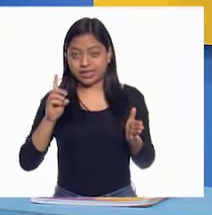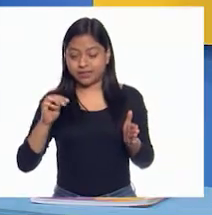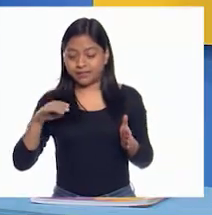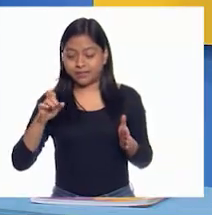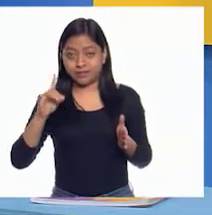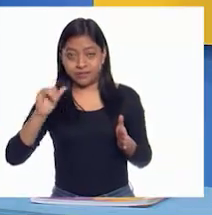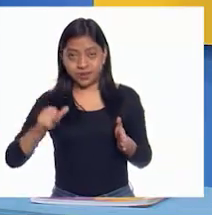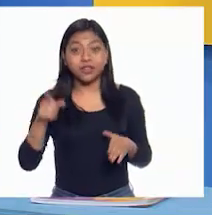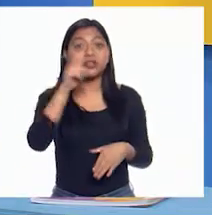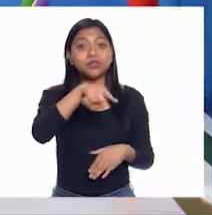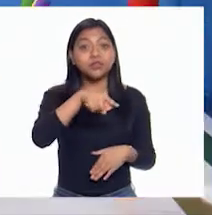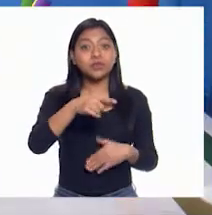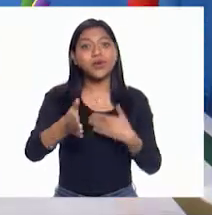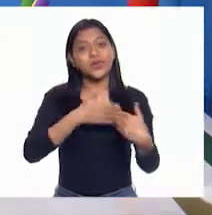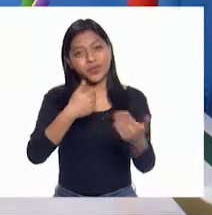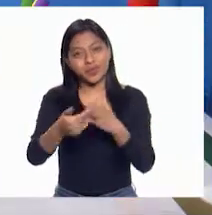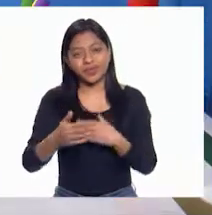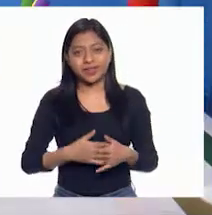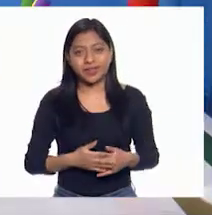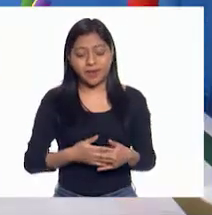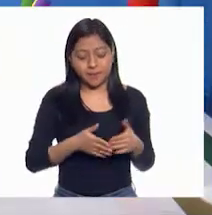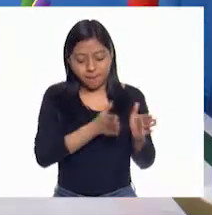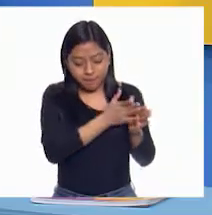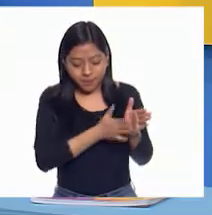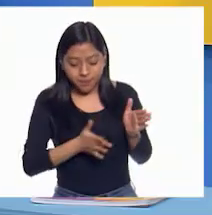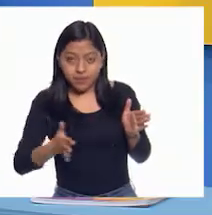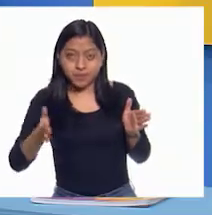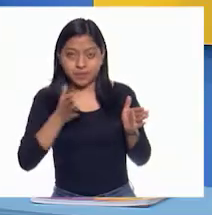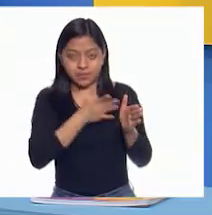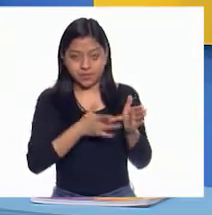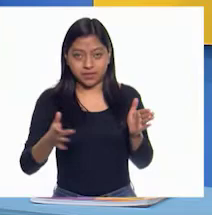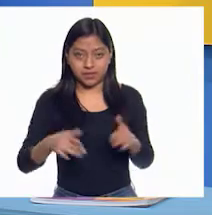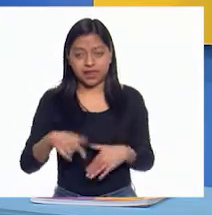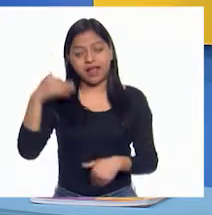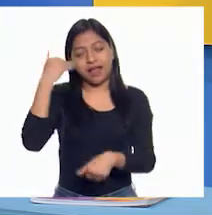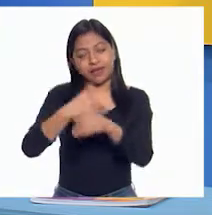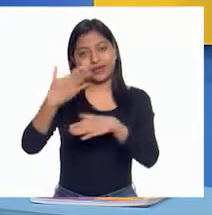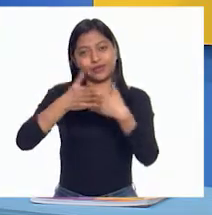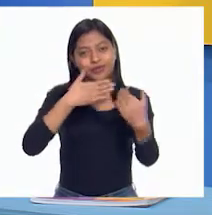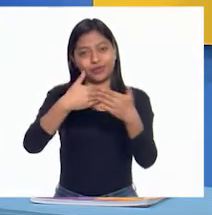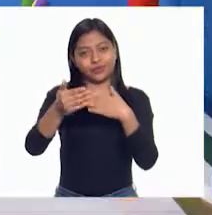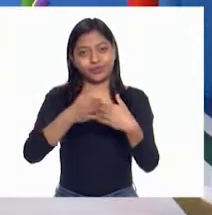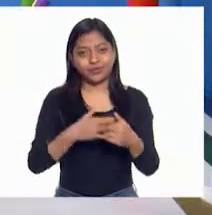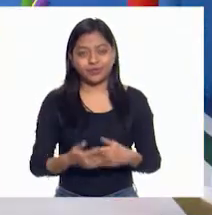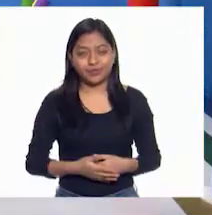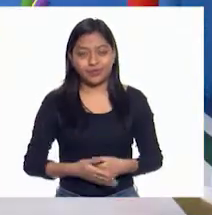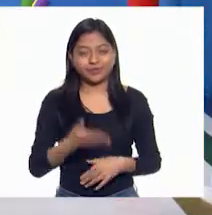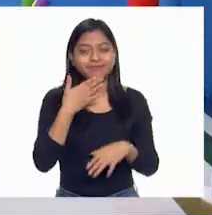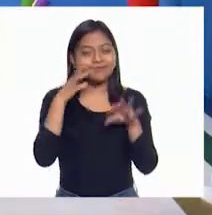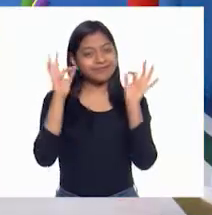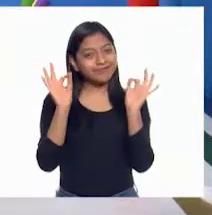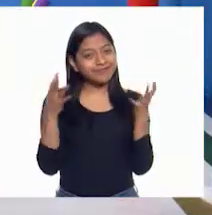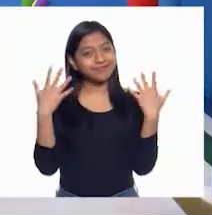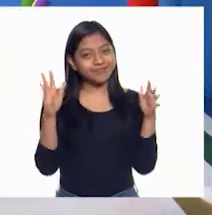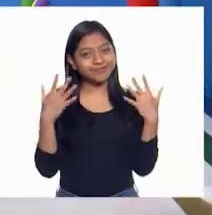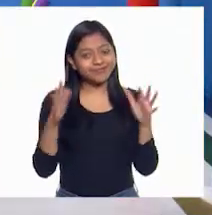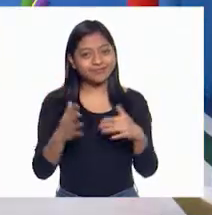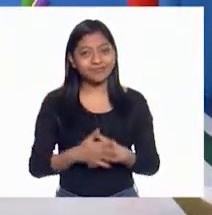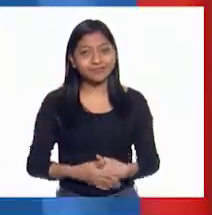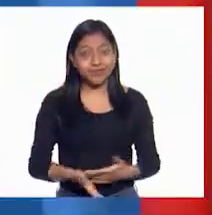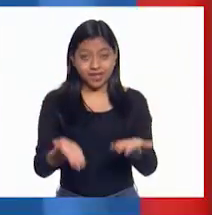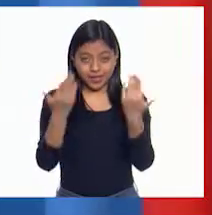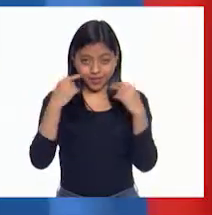Edad moderna. media, media, media. Moderna, moderna, moderna. Muy bien, Jenny.